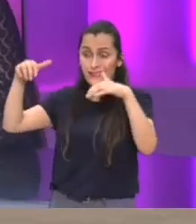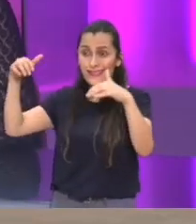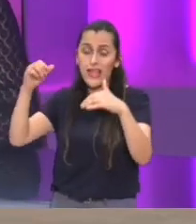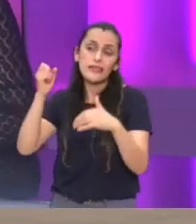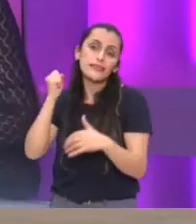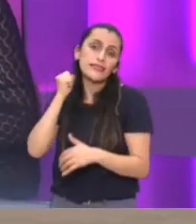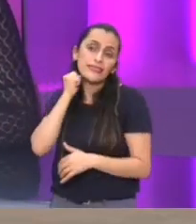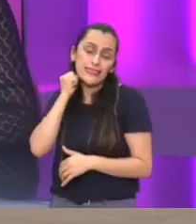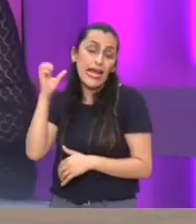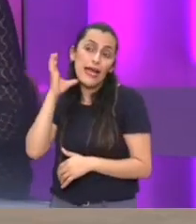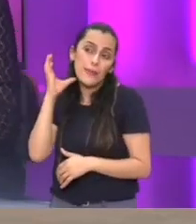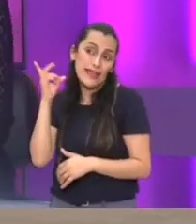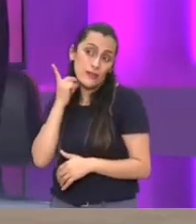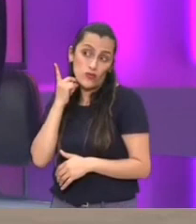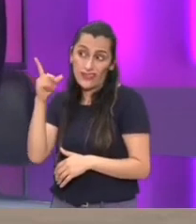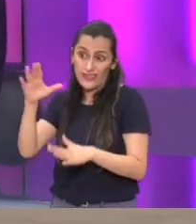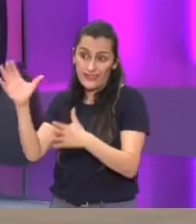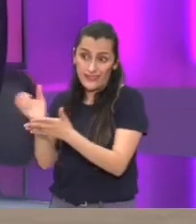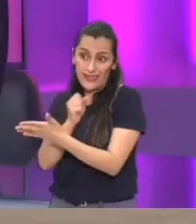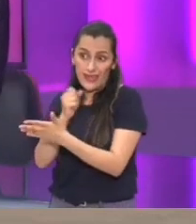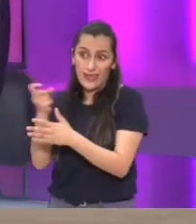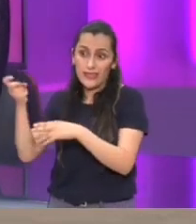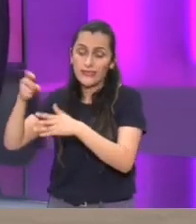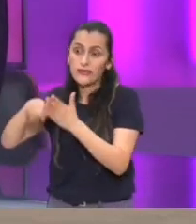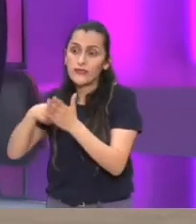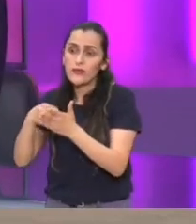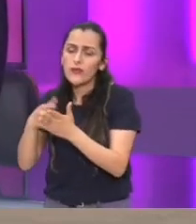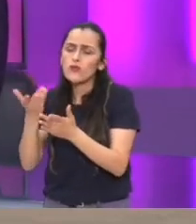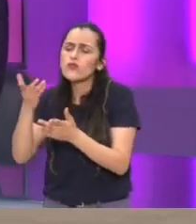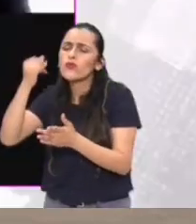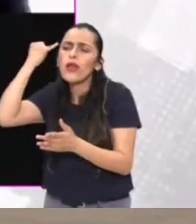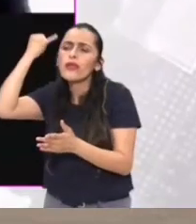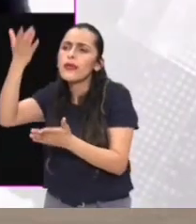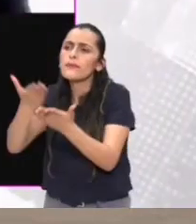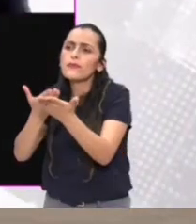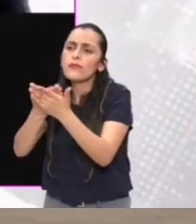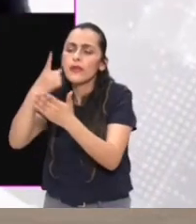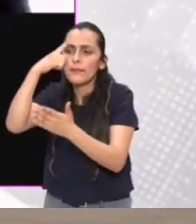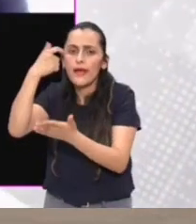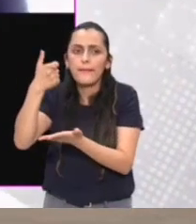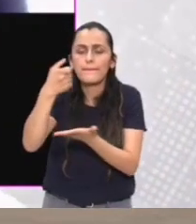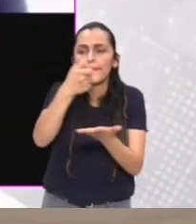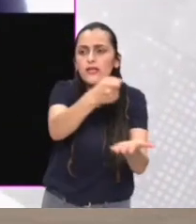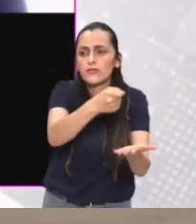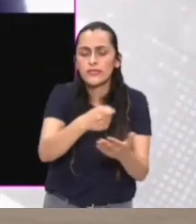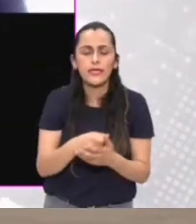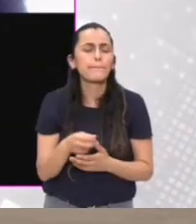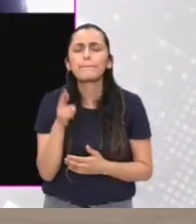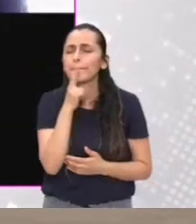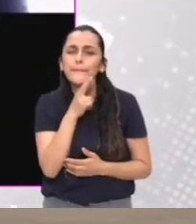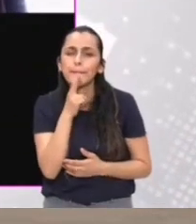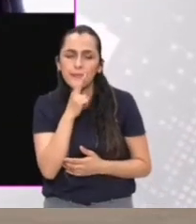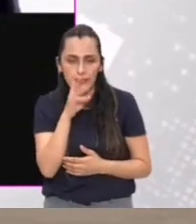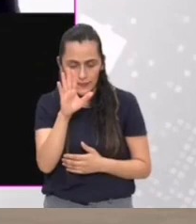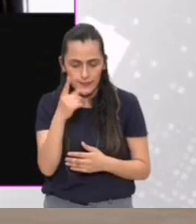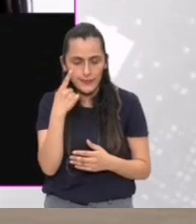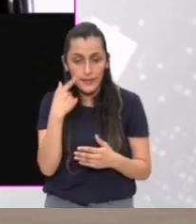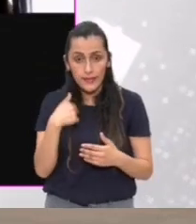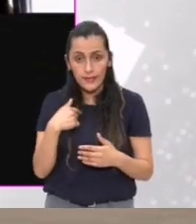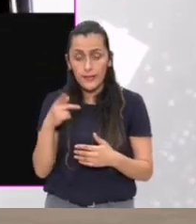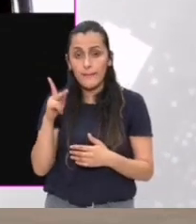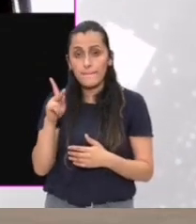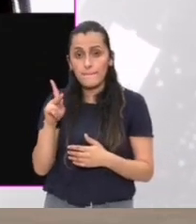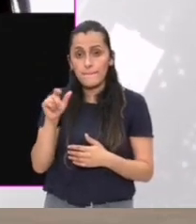derecho constitucional a toda la población? Hasta por 3 minutos, por favor, Carolina. Pues mire, para nosotros rápidamente, para el Partido Encuentro